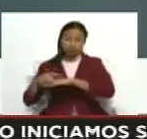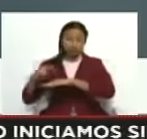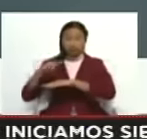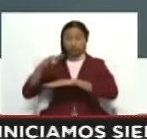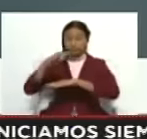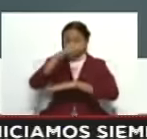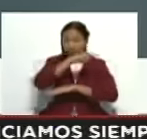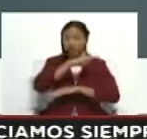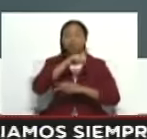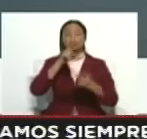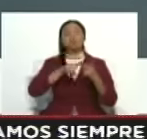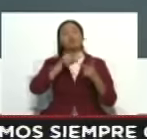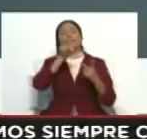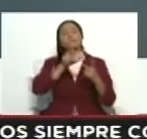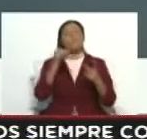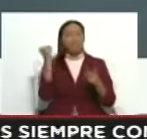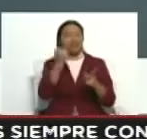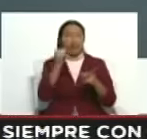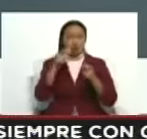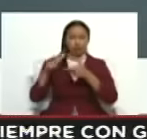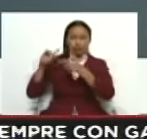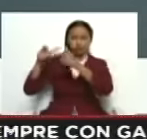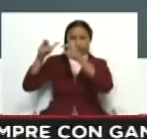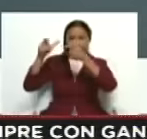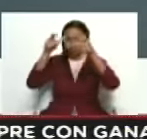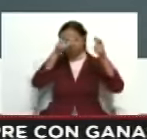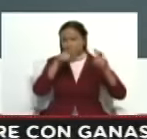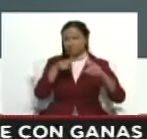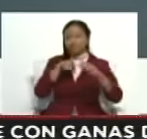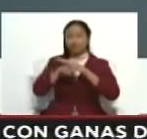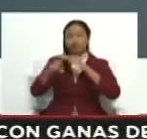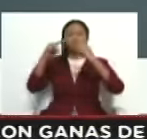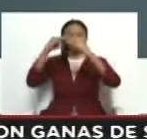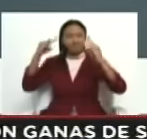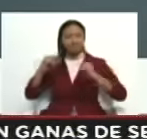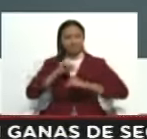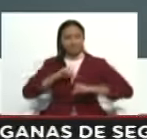intento de magnicidio con drones, asalto de cuarteles, etcétera.